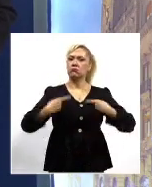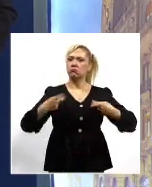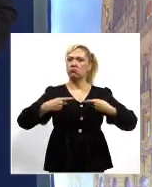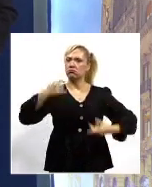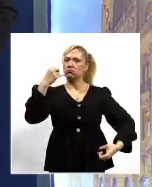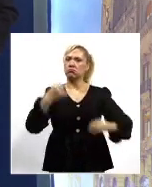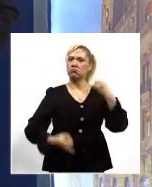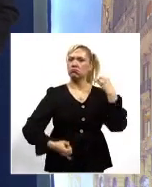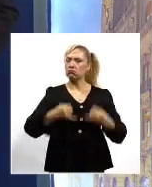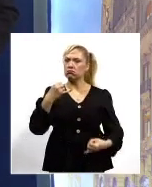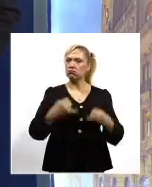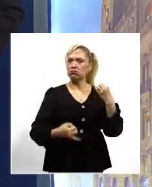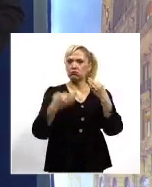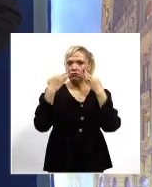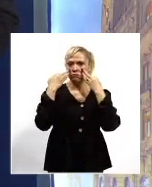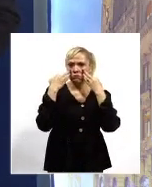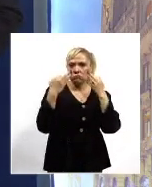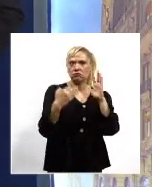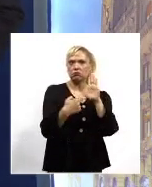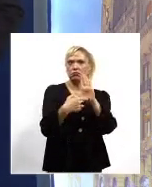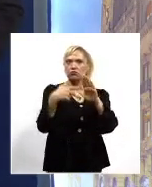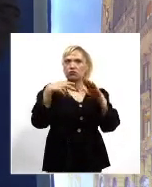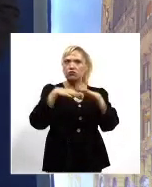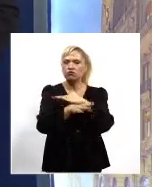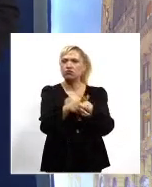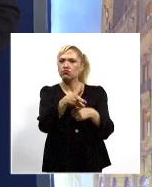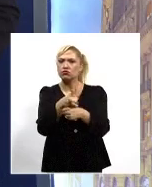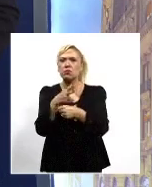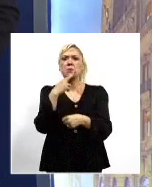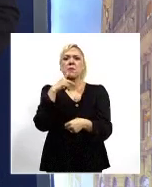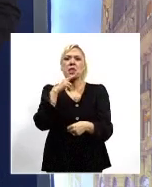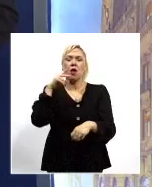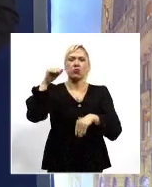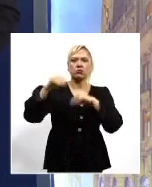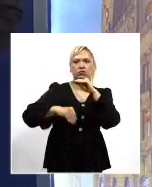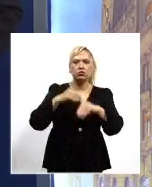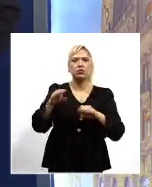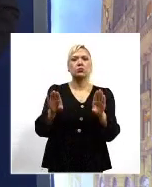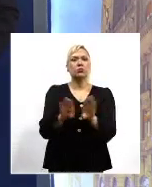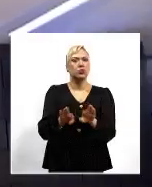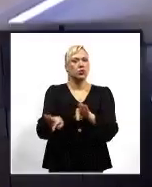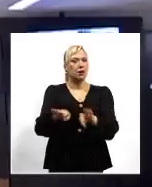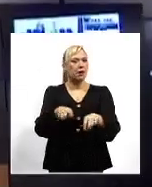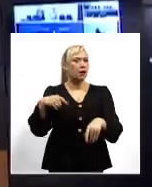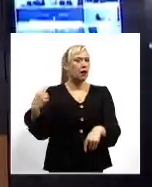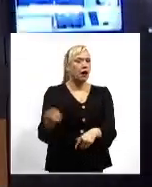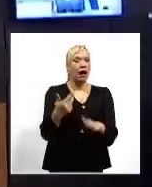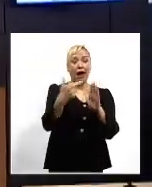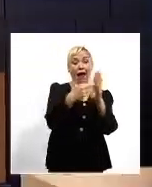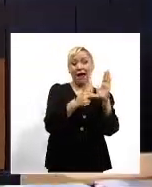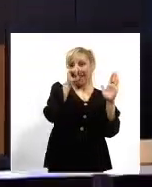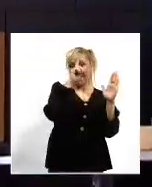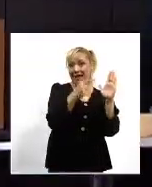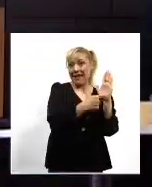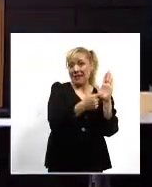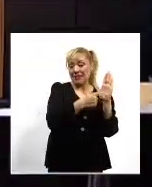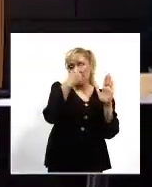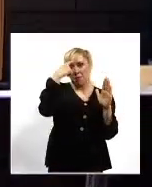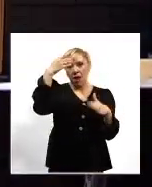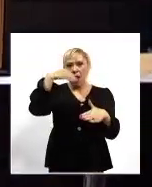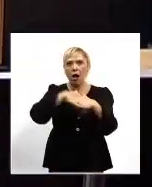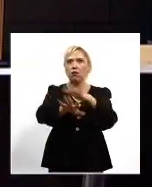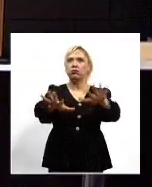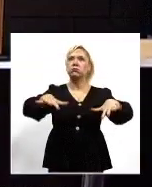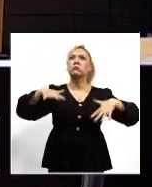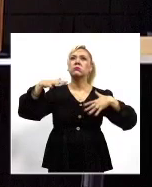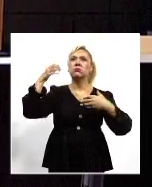de justicia penal acusatorio e institucionalizar las mejores prácticas, las guías judiciales de conducción de audiencias penales serán